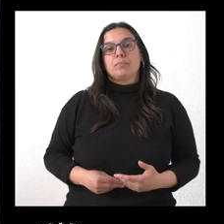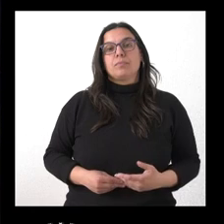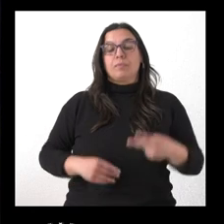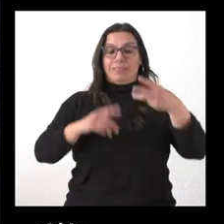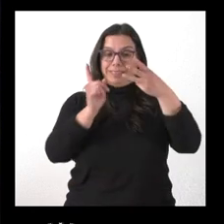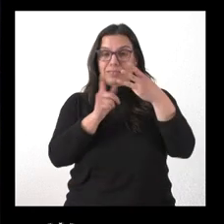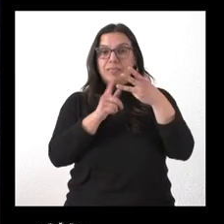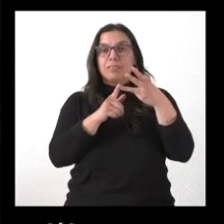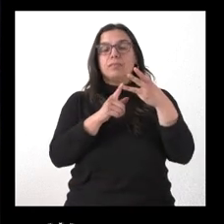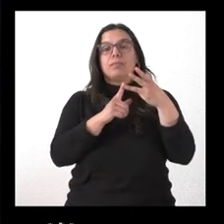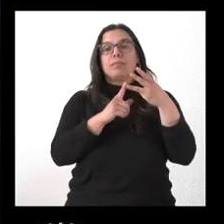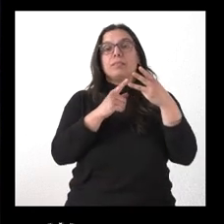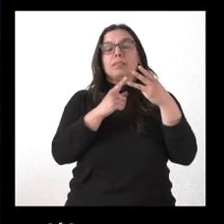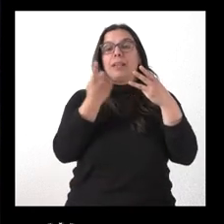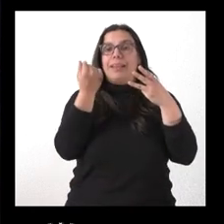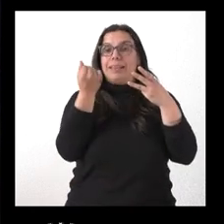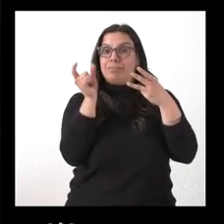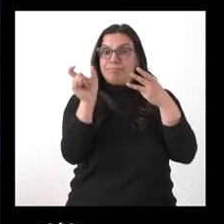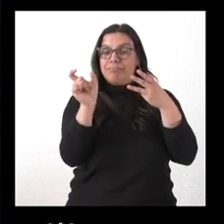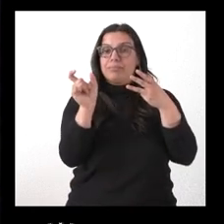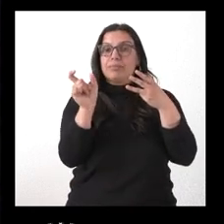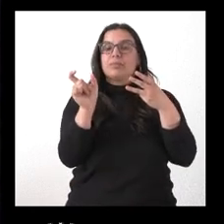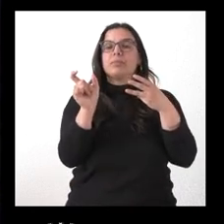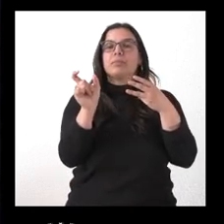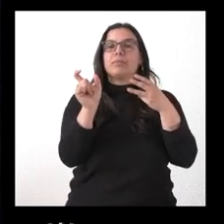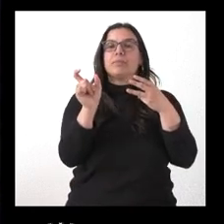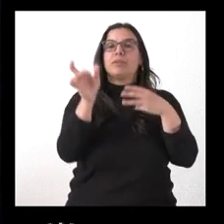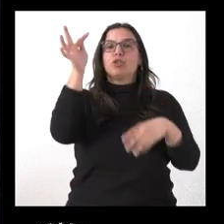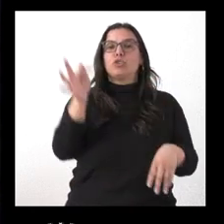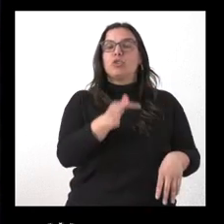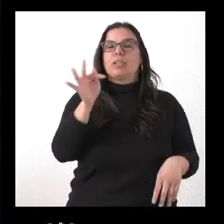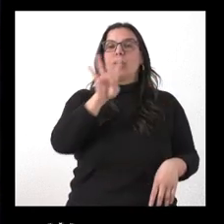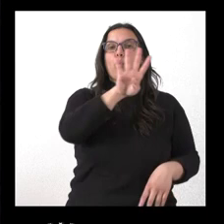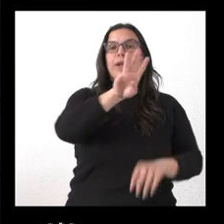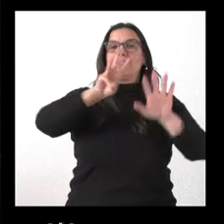de este segundo bloque de financiación local asciende a